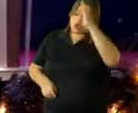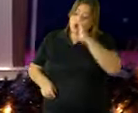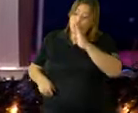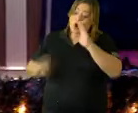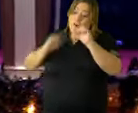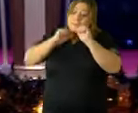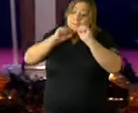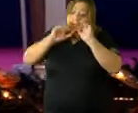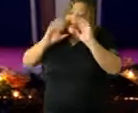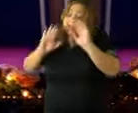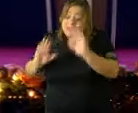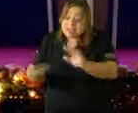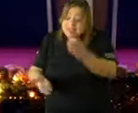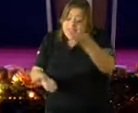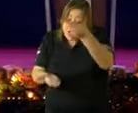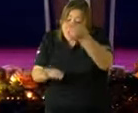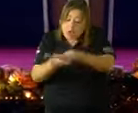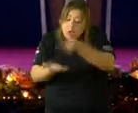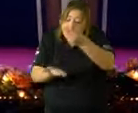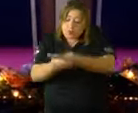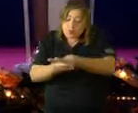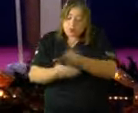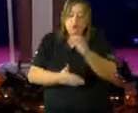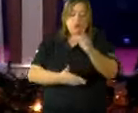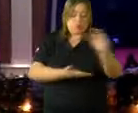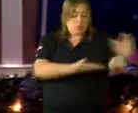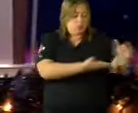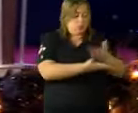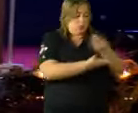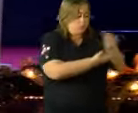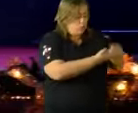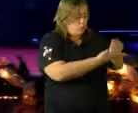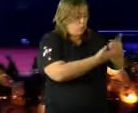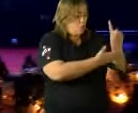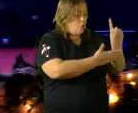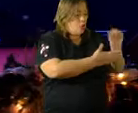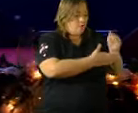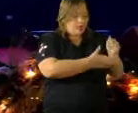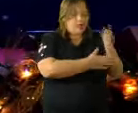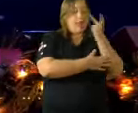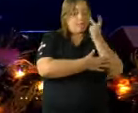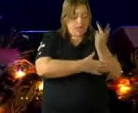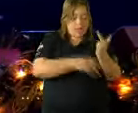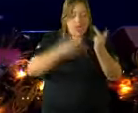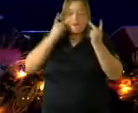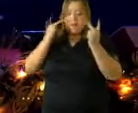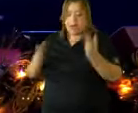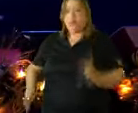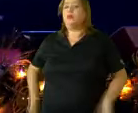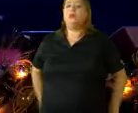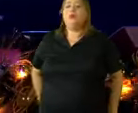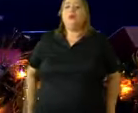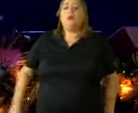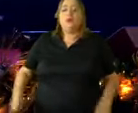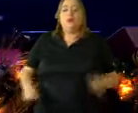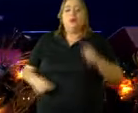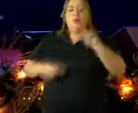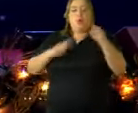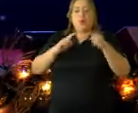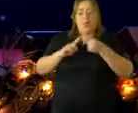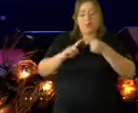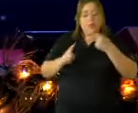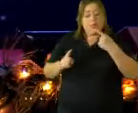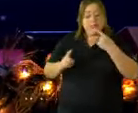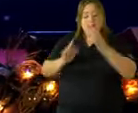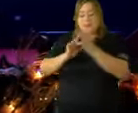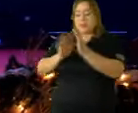económicamente y prospera, diezma y ofrenda y verás lo que Dios va a hacer. Cuando leas en la Biblia que hay que